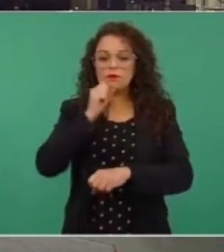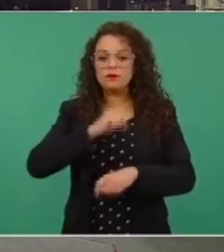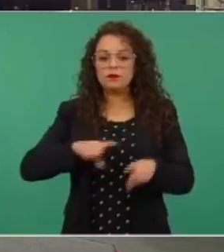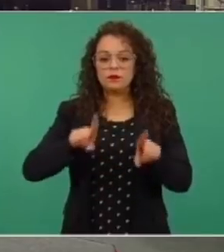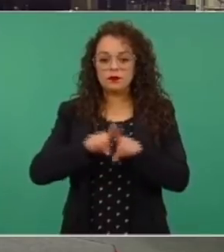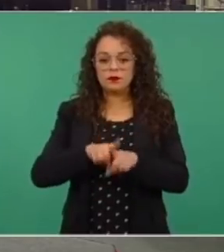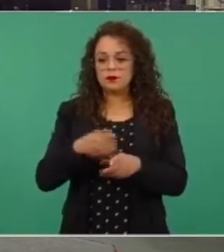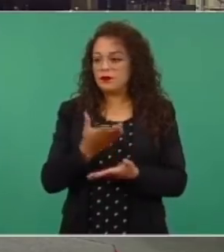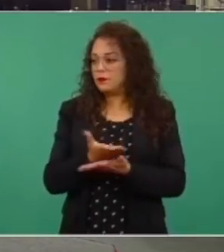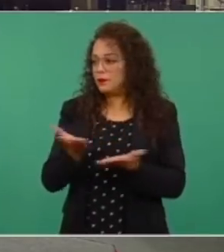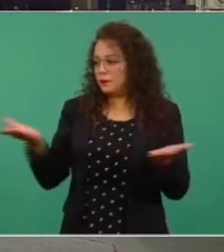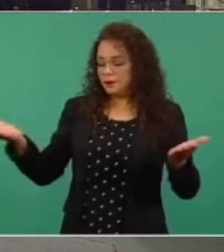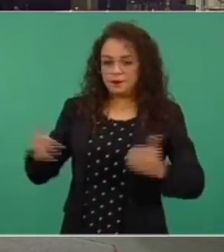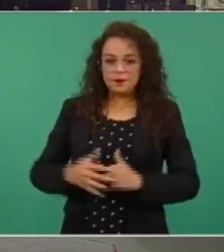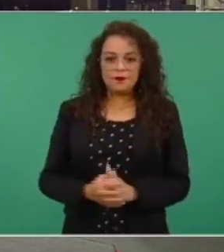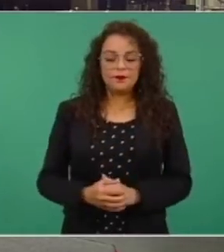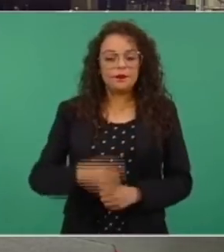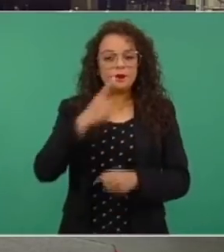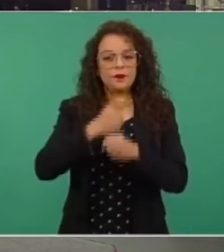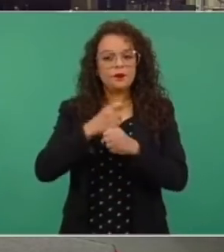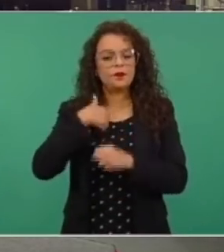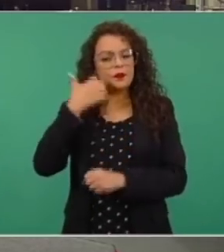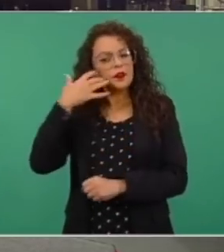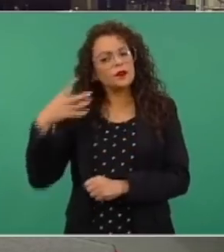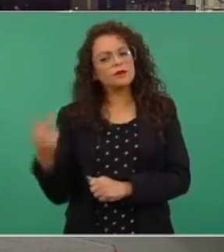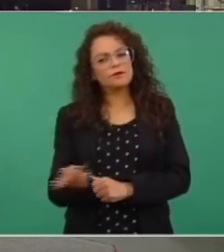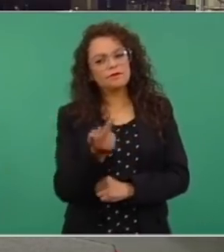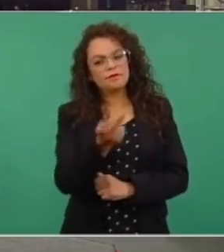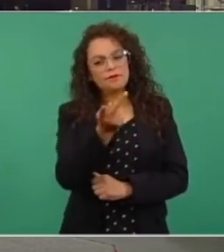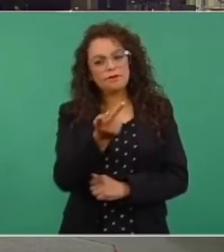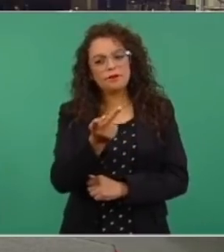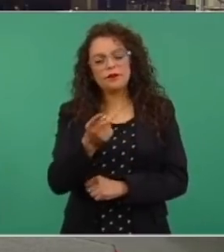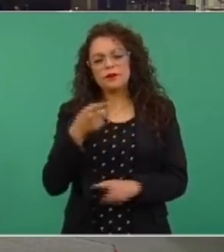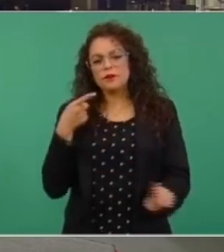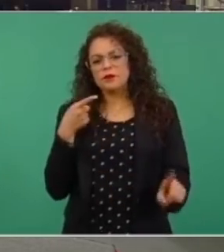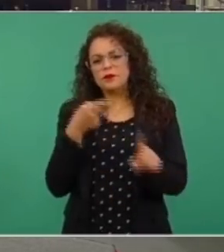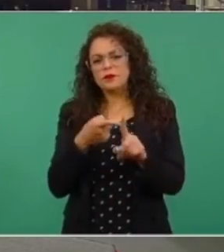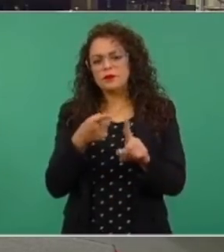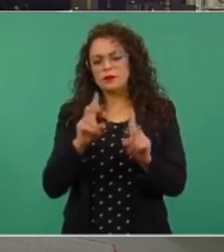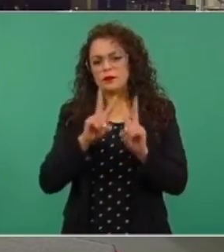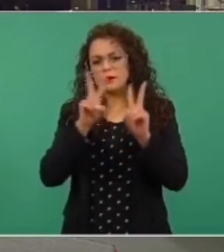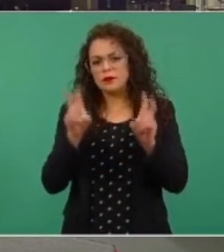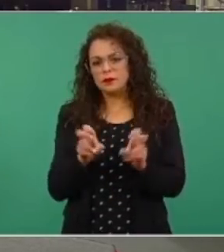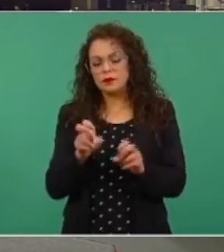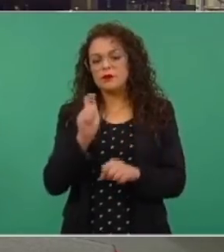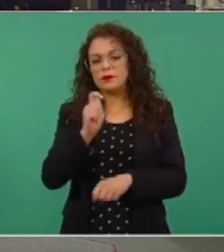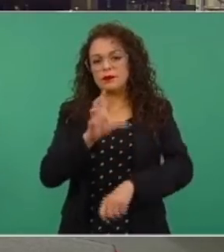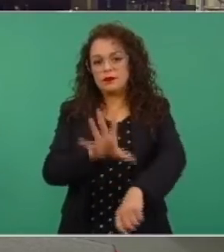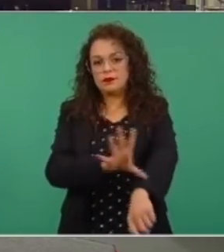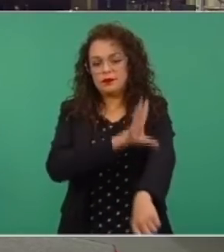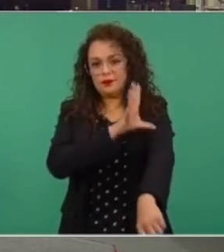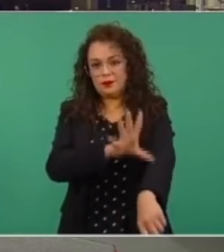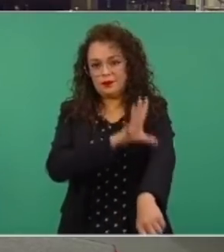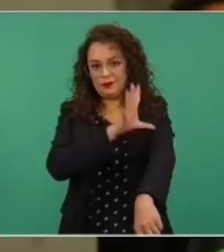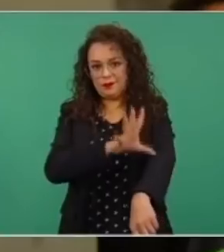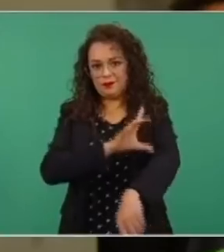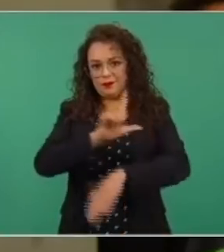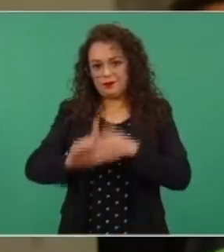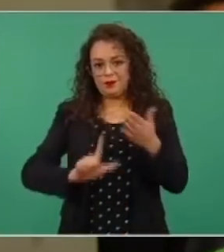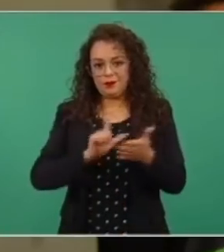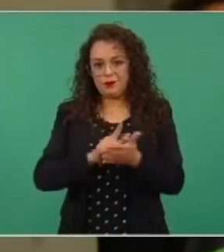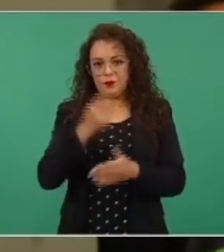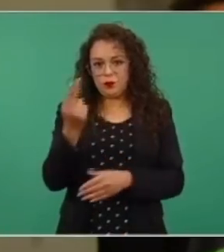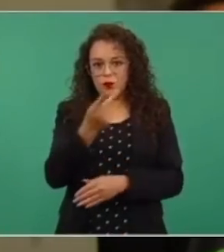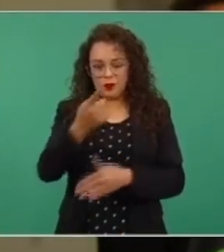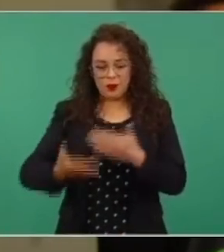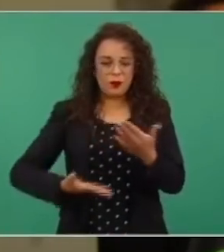de la prensa. La primera pregunta, presidente, es con relación a la reforma eléctrica que usted está presentando.